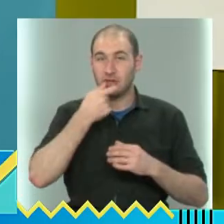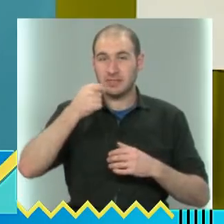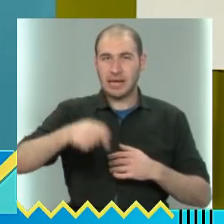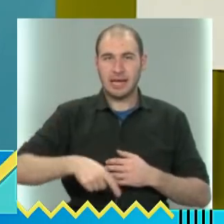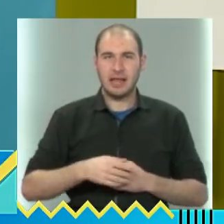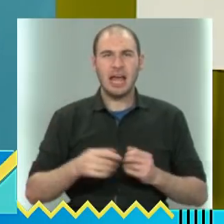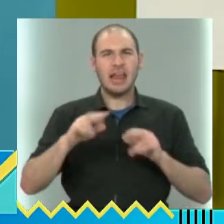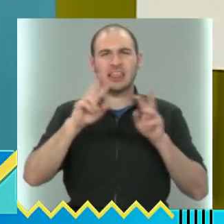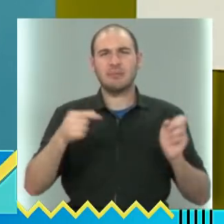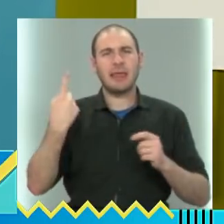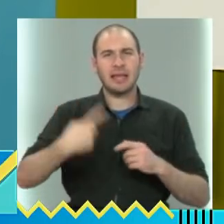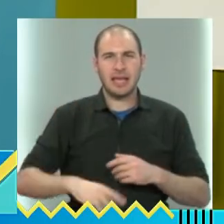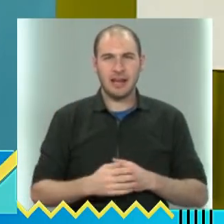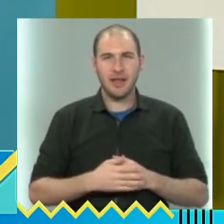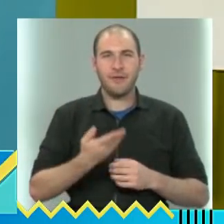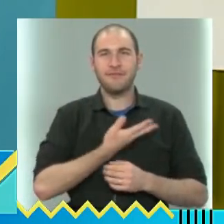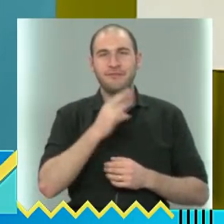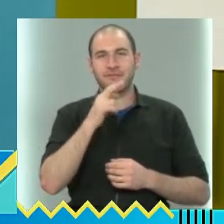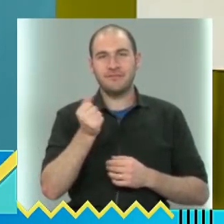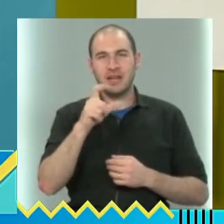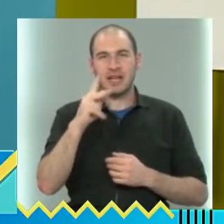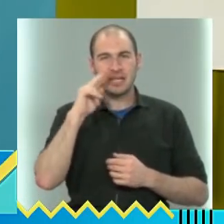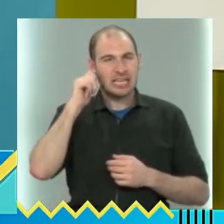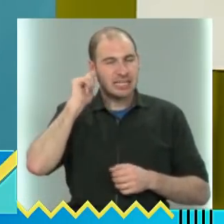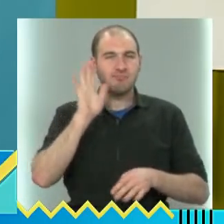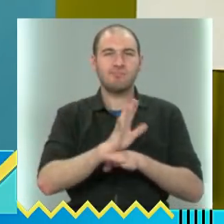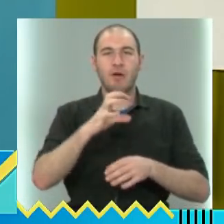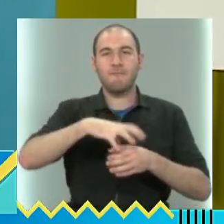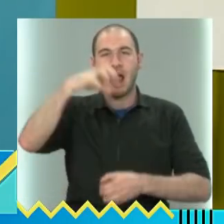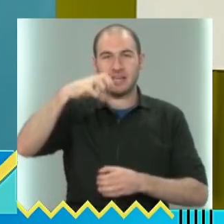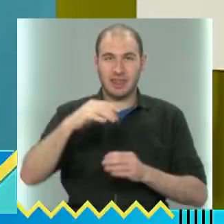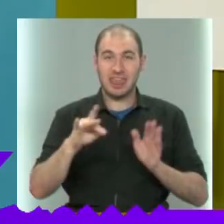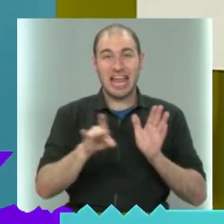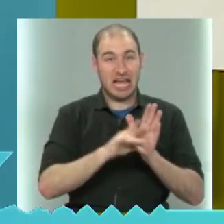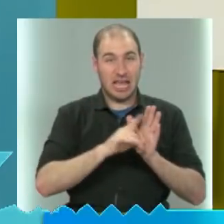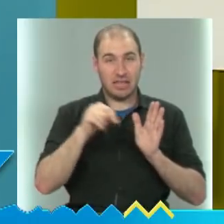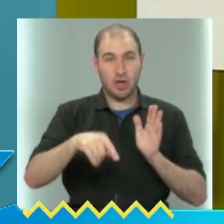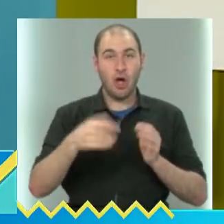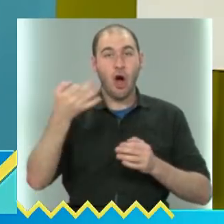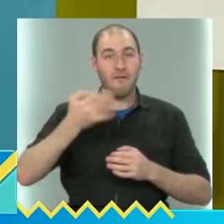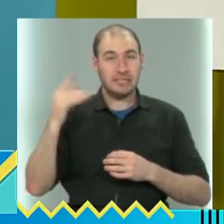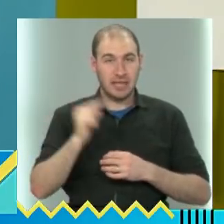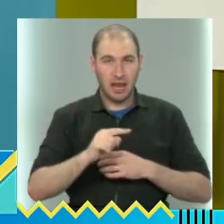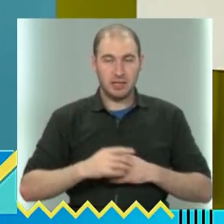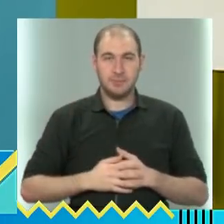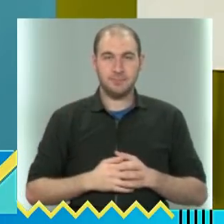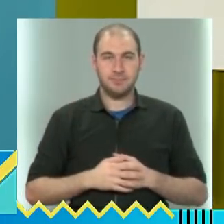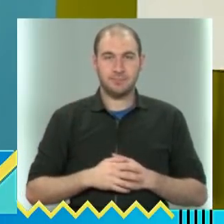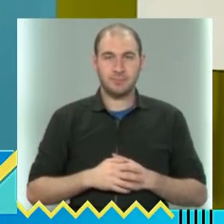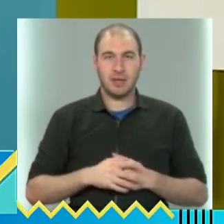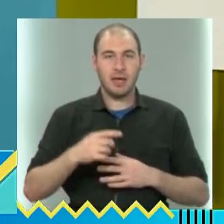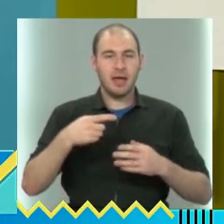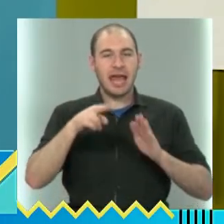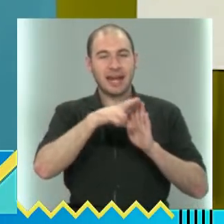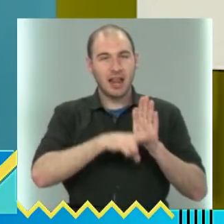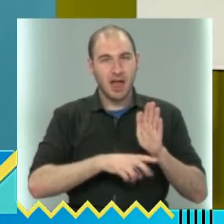de Mendoza, que tiene que ver con el fracking, ¿sí? A partir de un decreto del oficialismo que